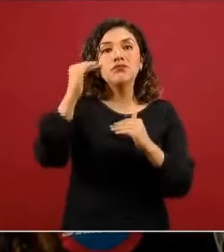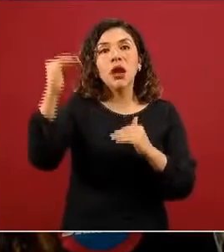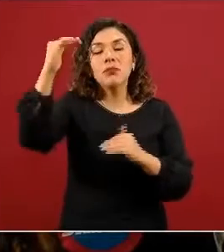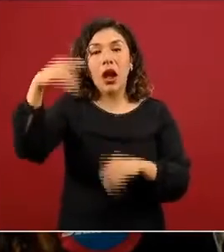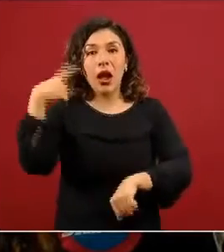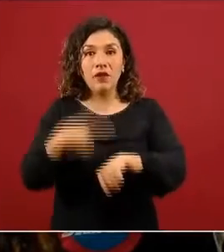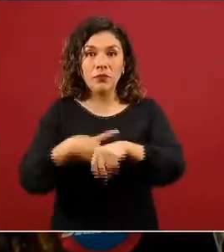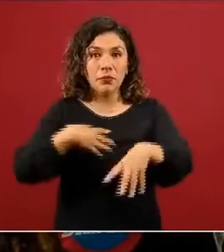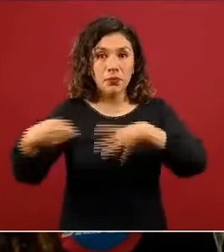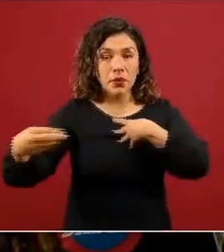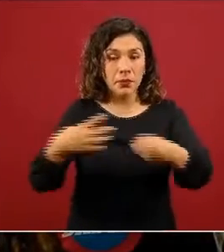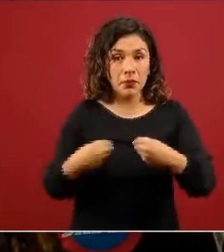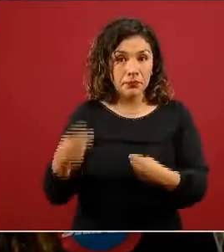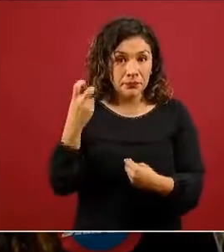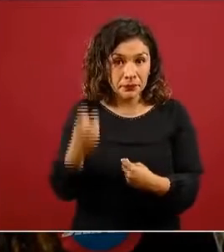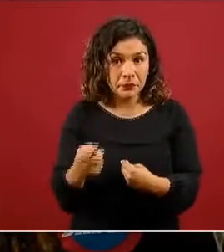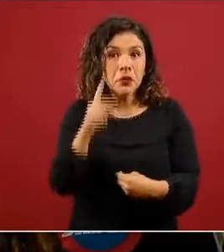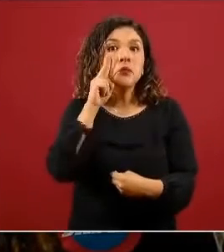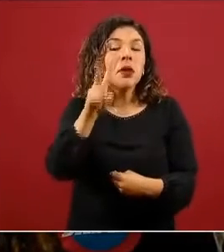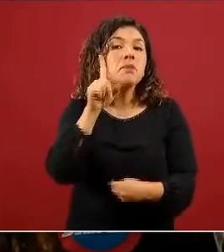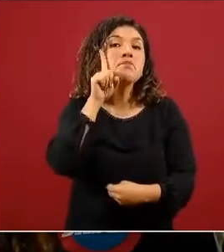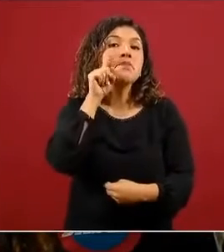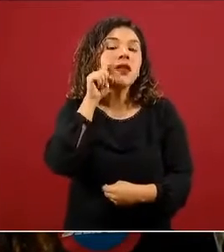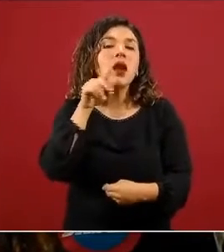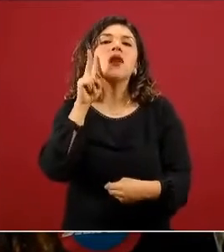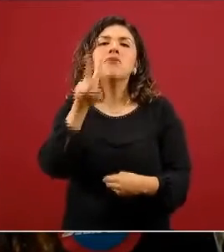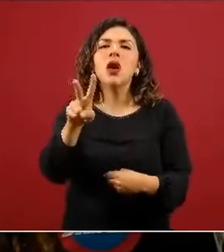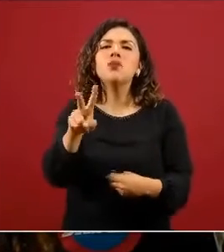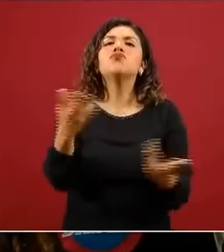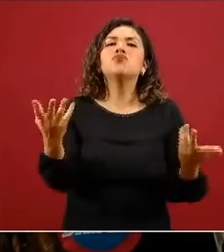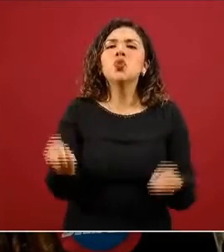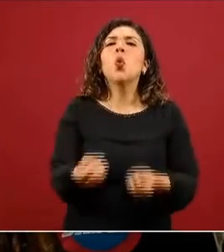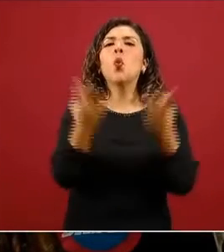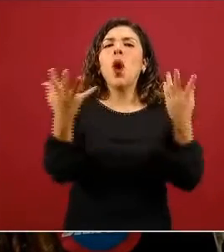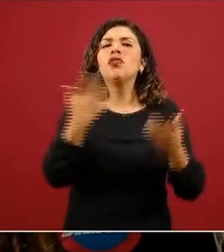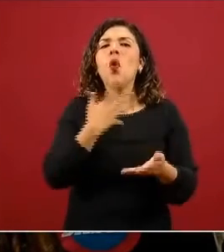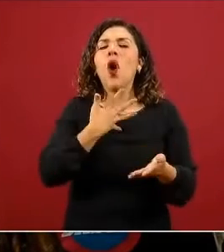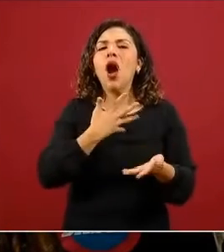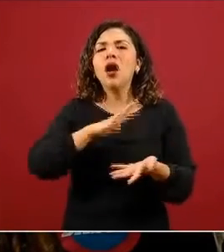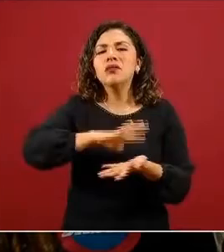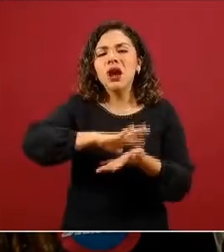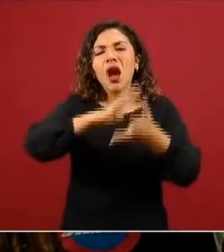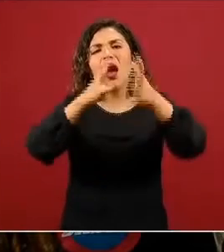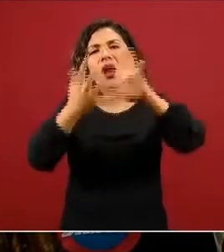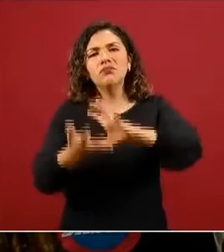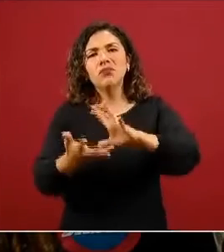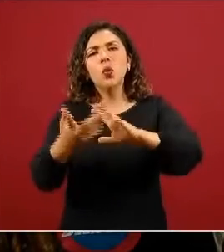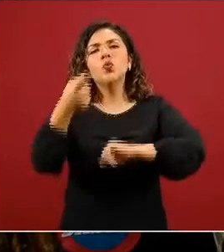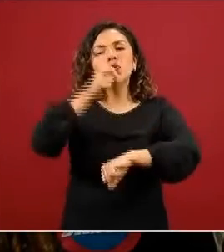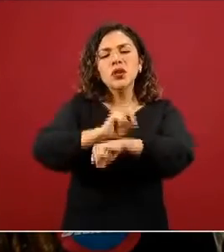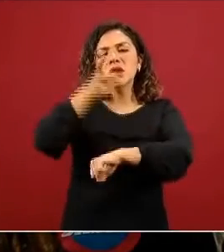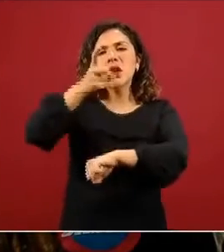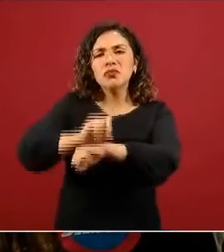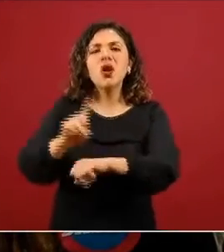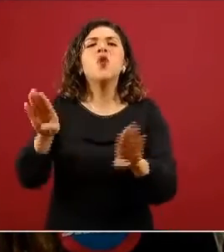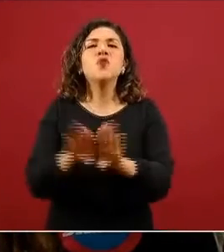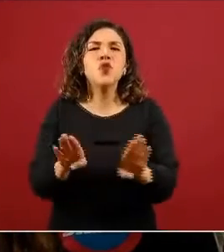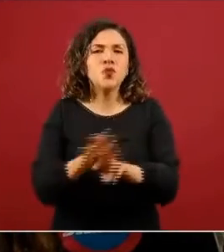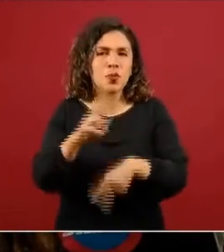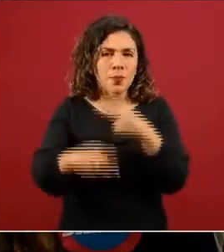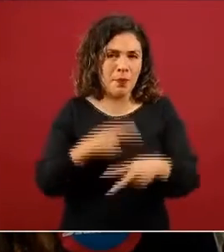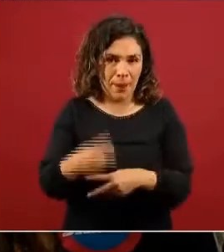de la epidemia y veremos cuánto se está presentando el cambio por día. La